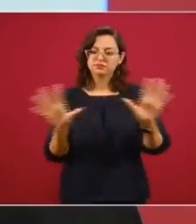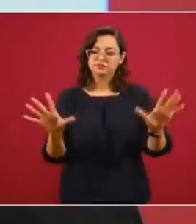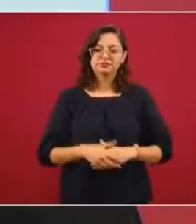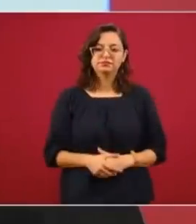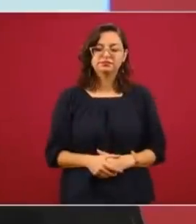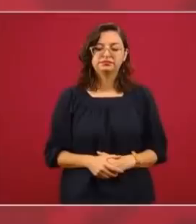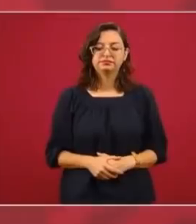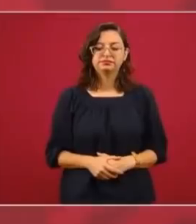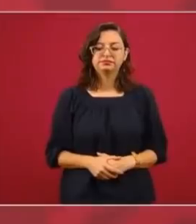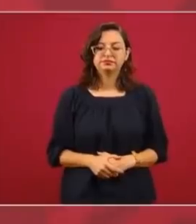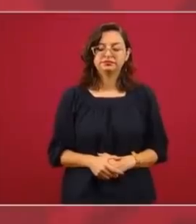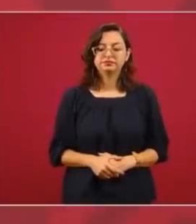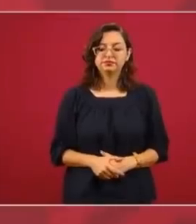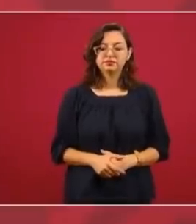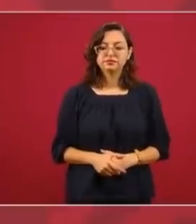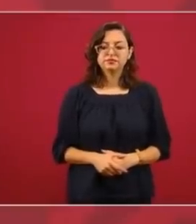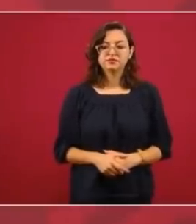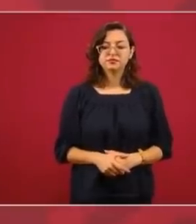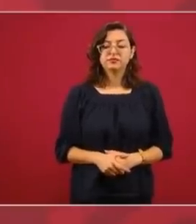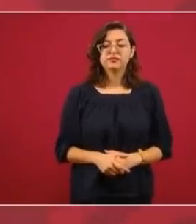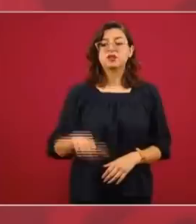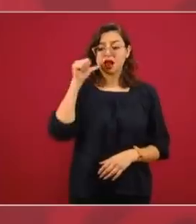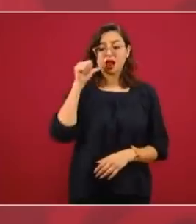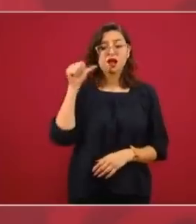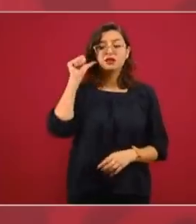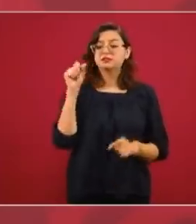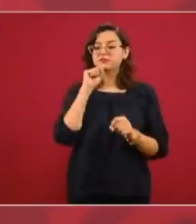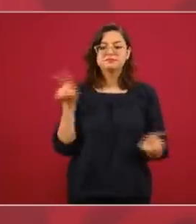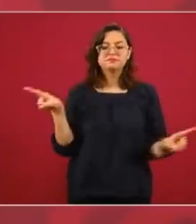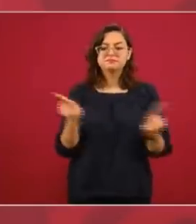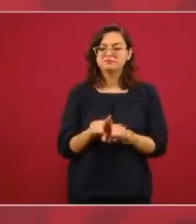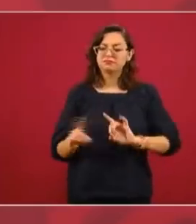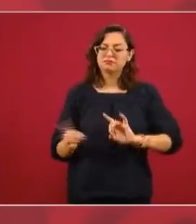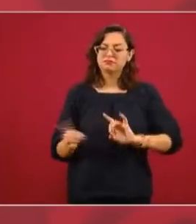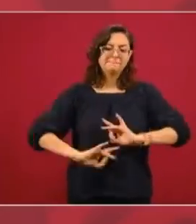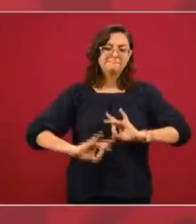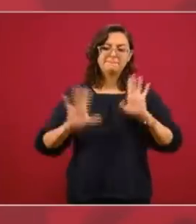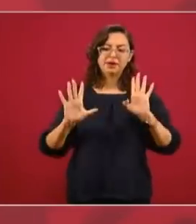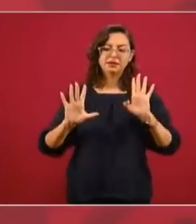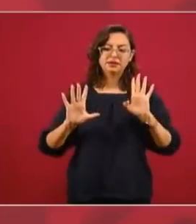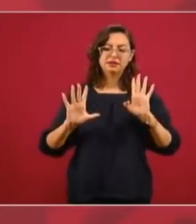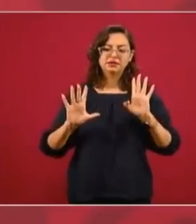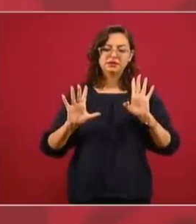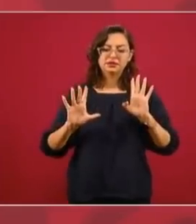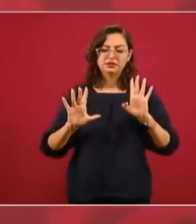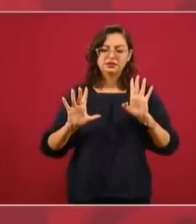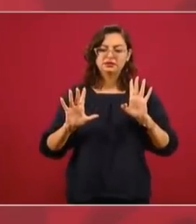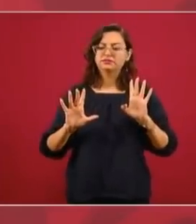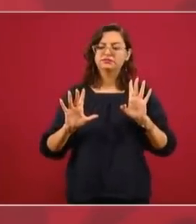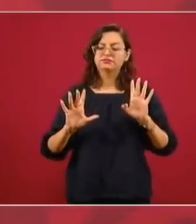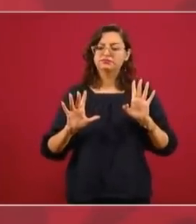ayer sucedió un caso también que demuestra lo que